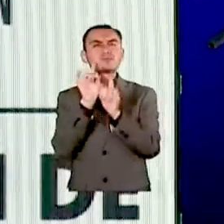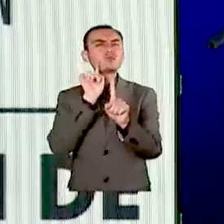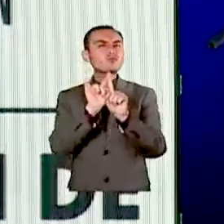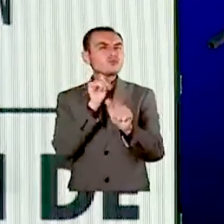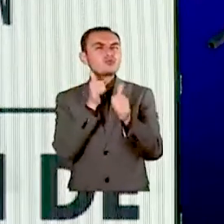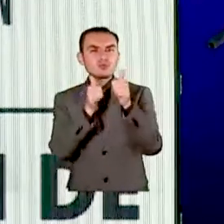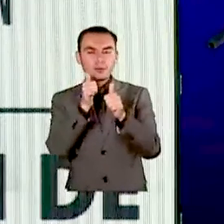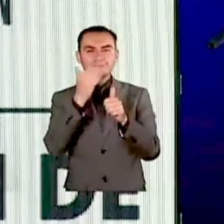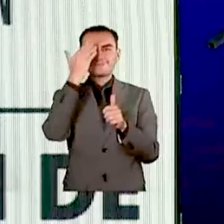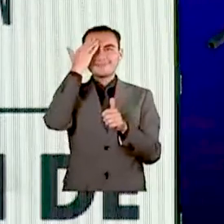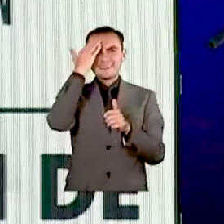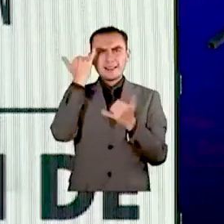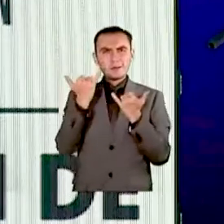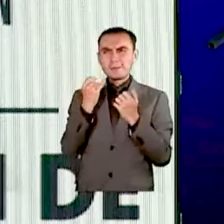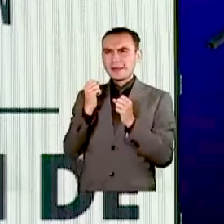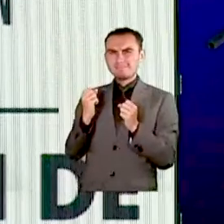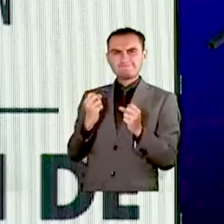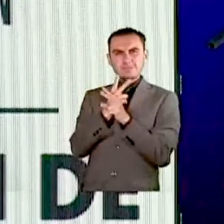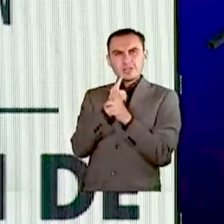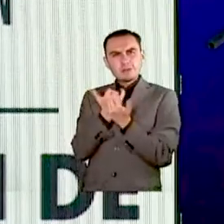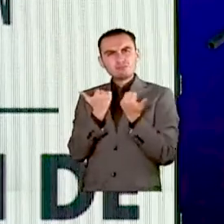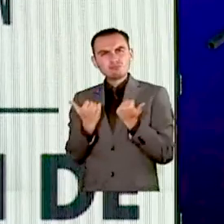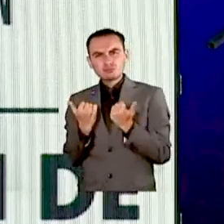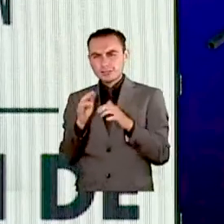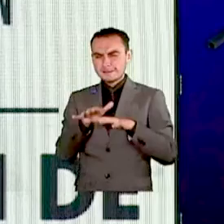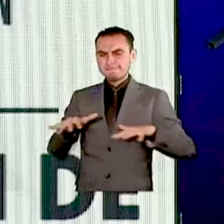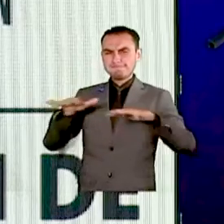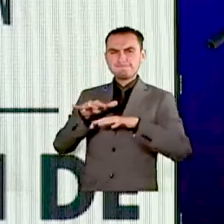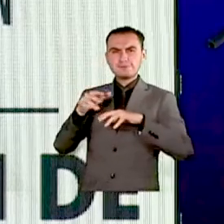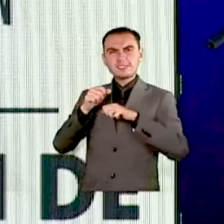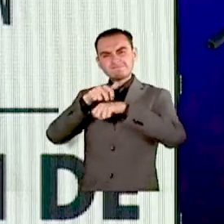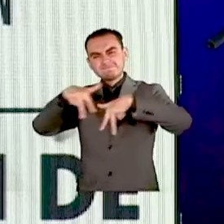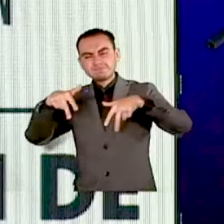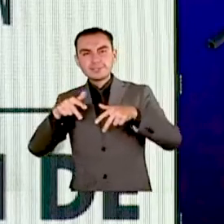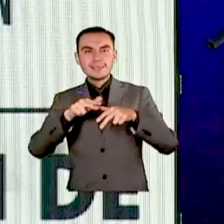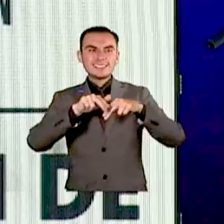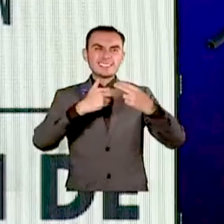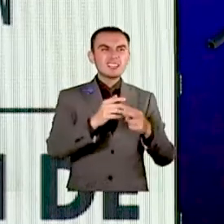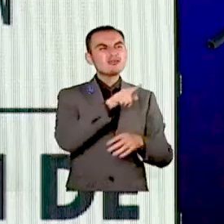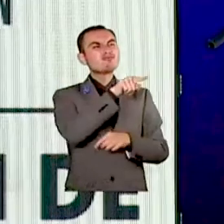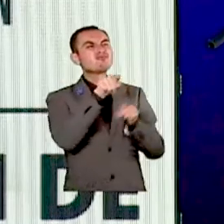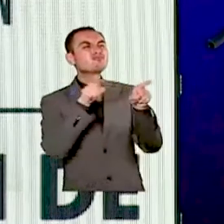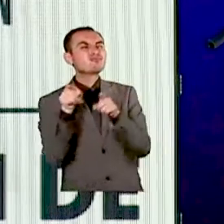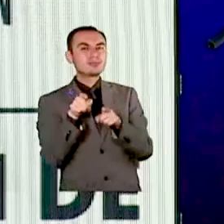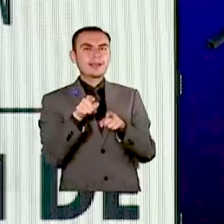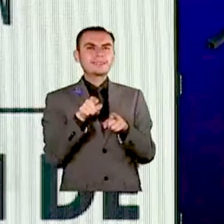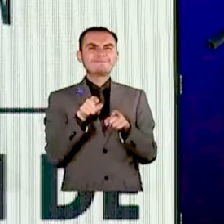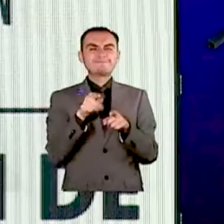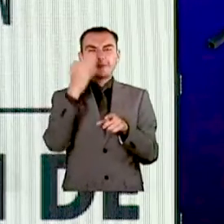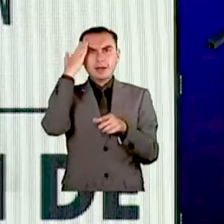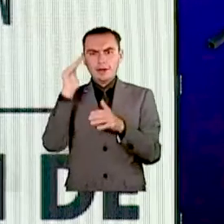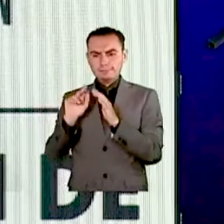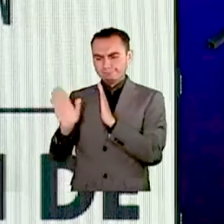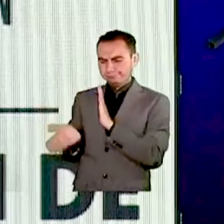erradicar la grave situación de violencia en razón del género y el sexo, que se incrementó en casi